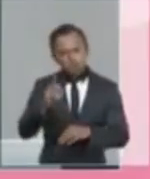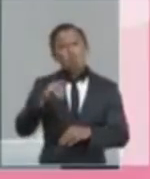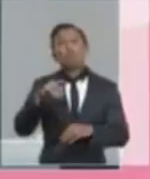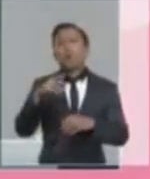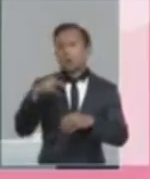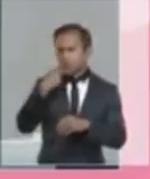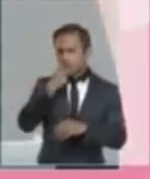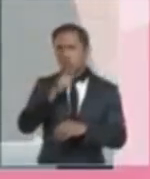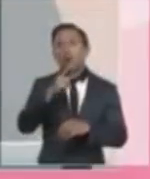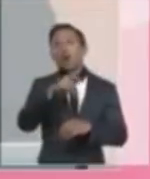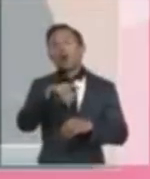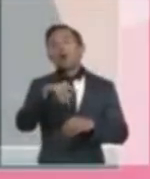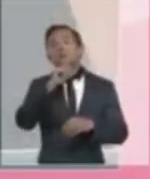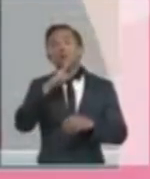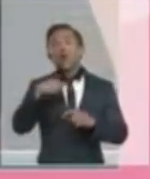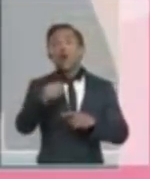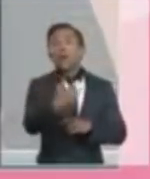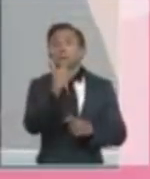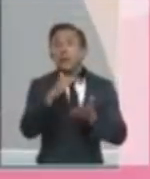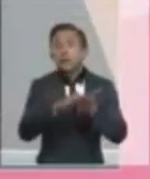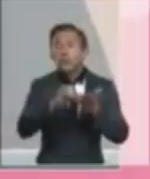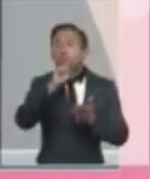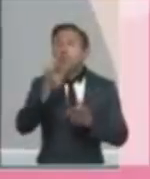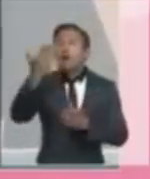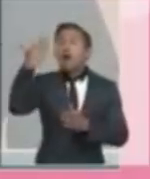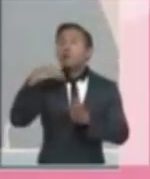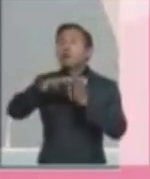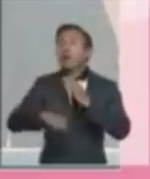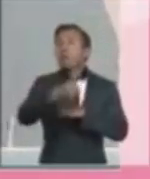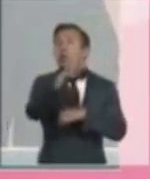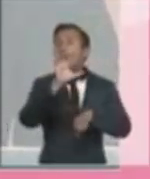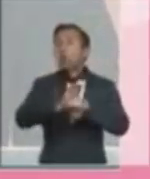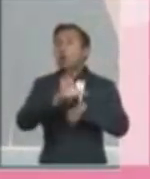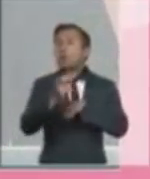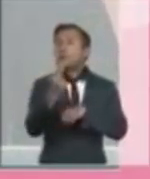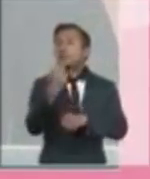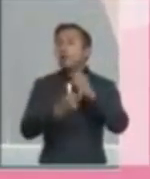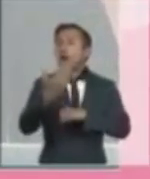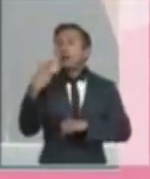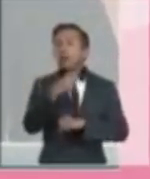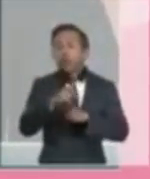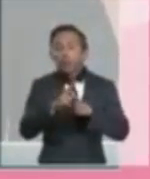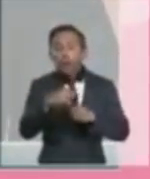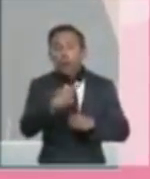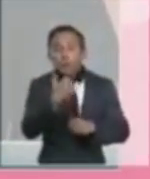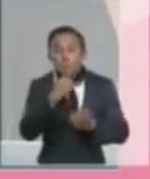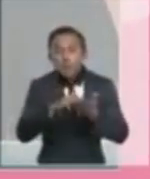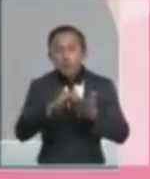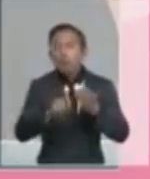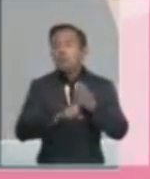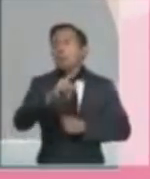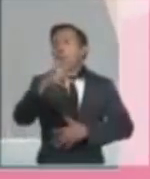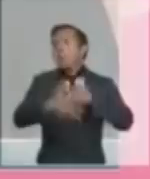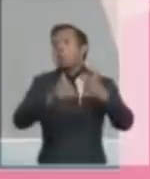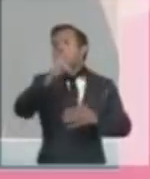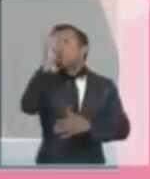comunicación. Esto se intentó en Colombia hace 25 años, fue un absoluto desastre, aumentó más la violencia. Es falso que cuando fue